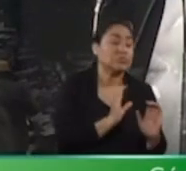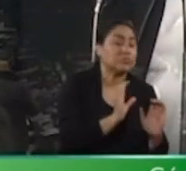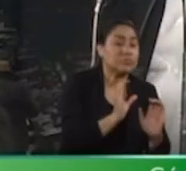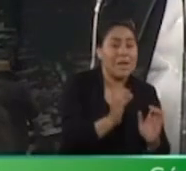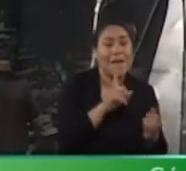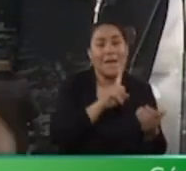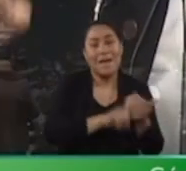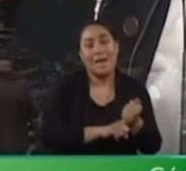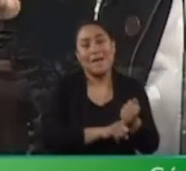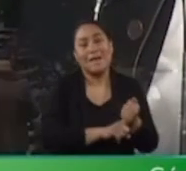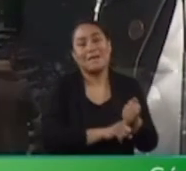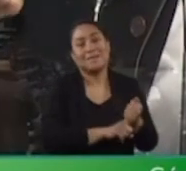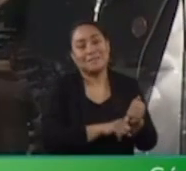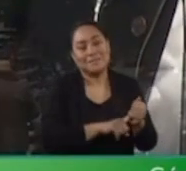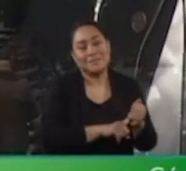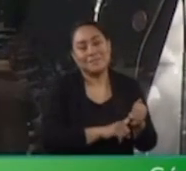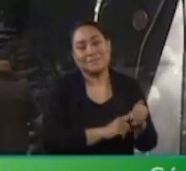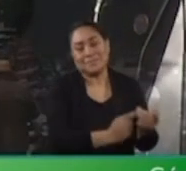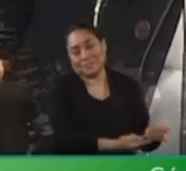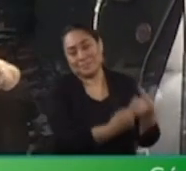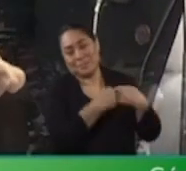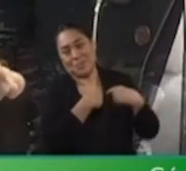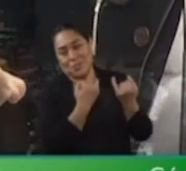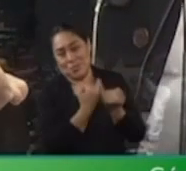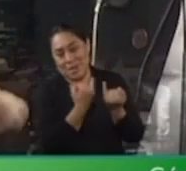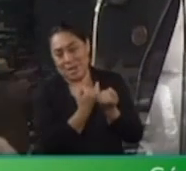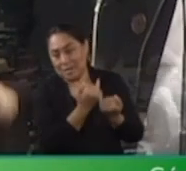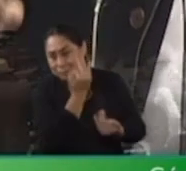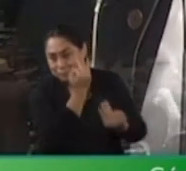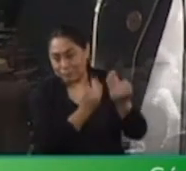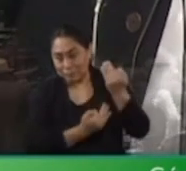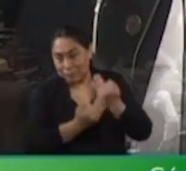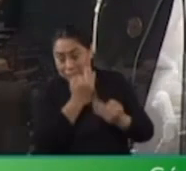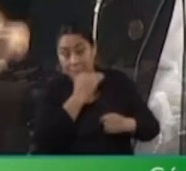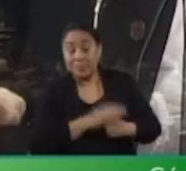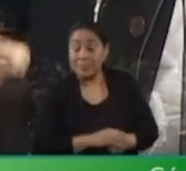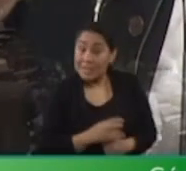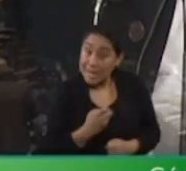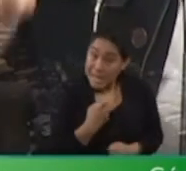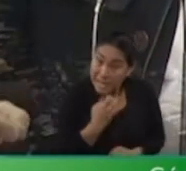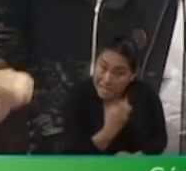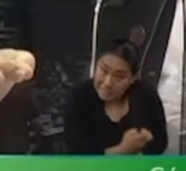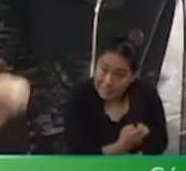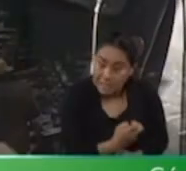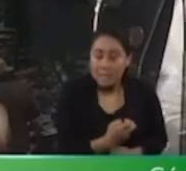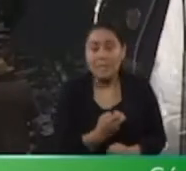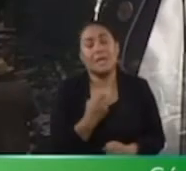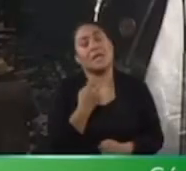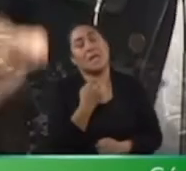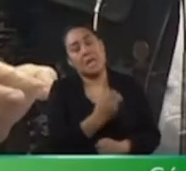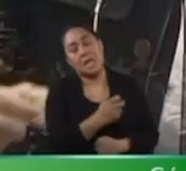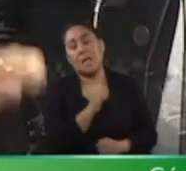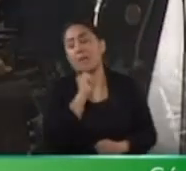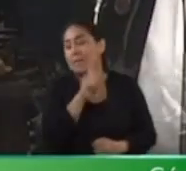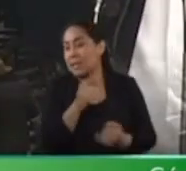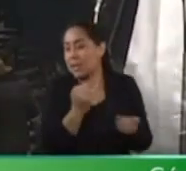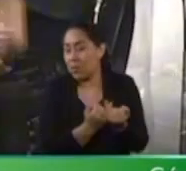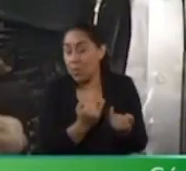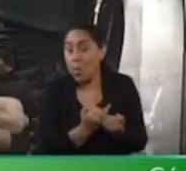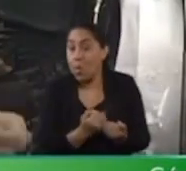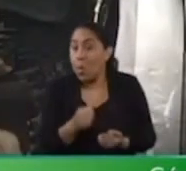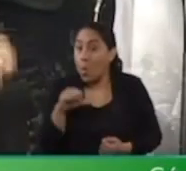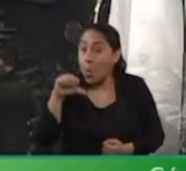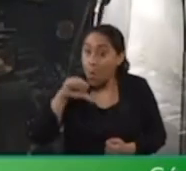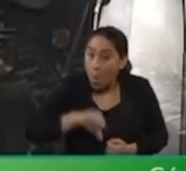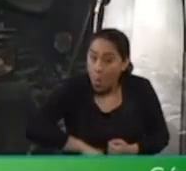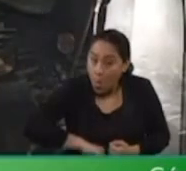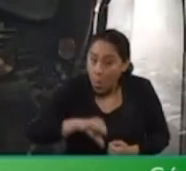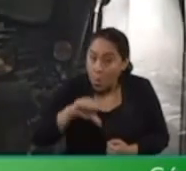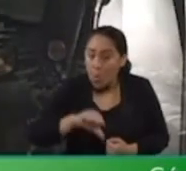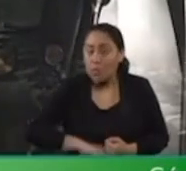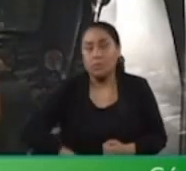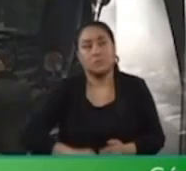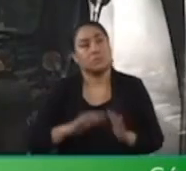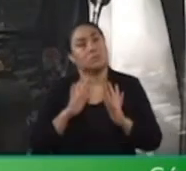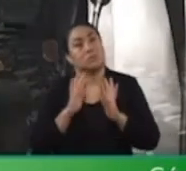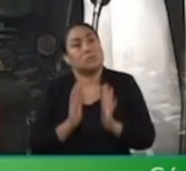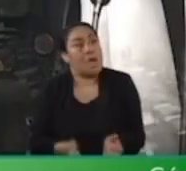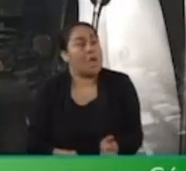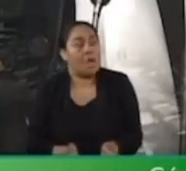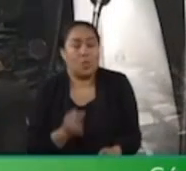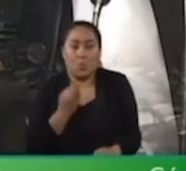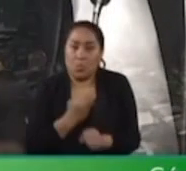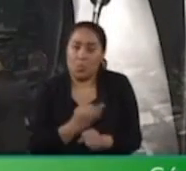cuidan y este ese mismo camino es el que nos debe llevar hoy ya inevitablemente